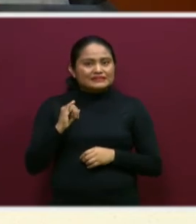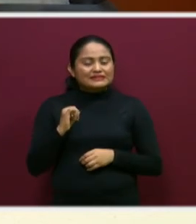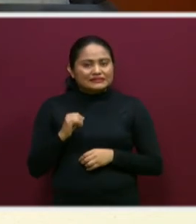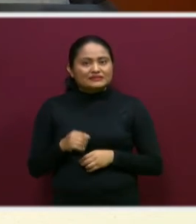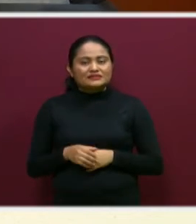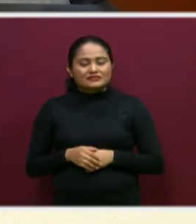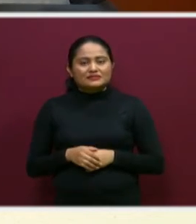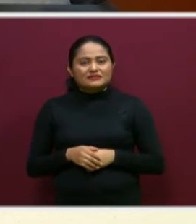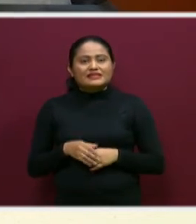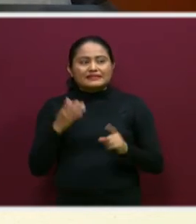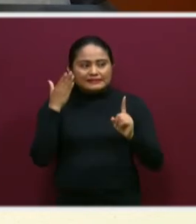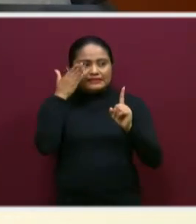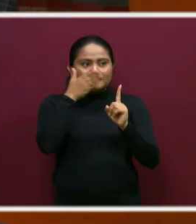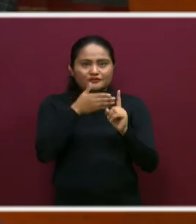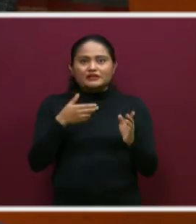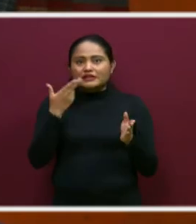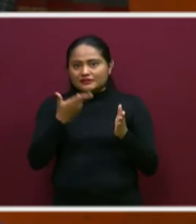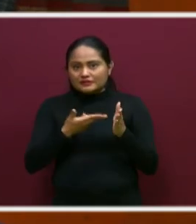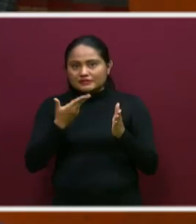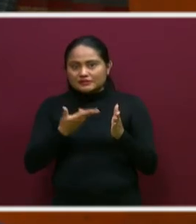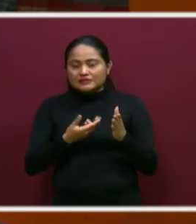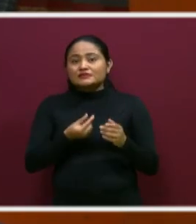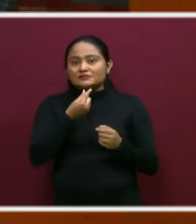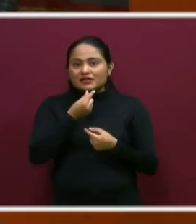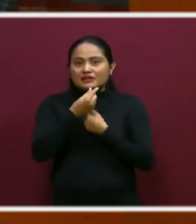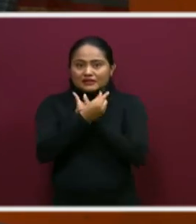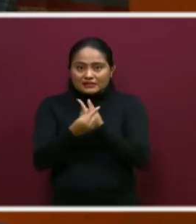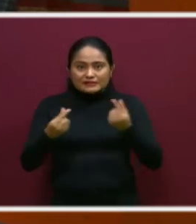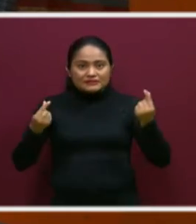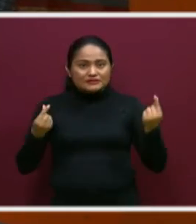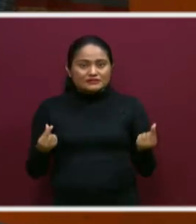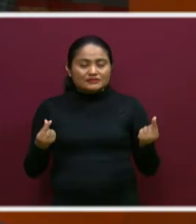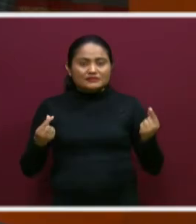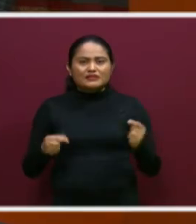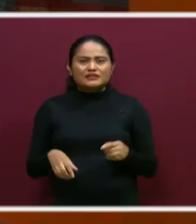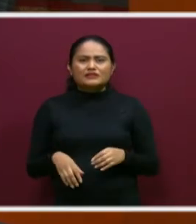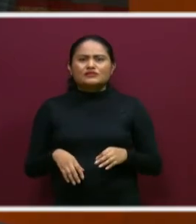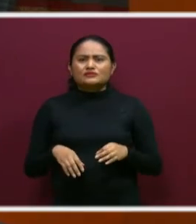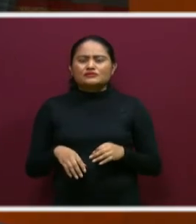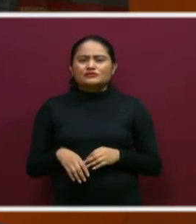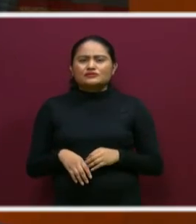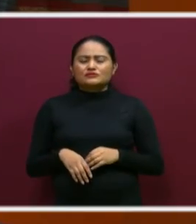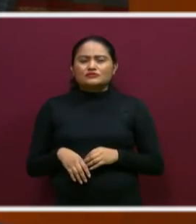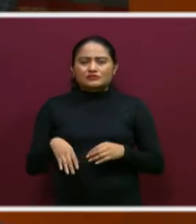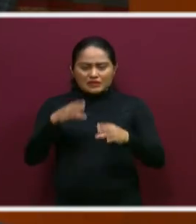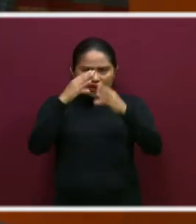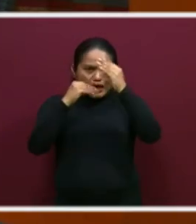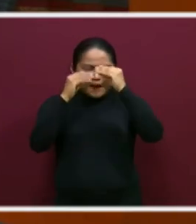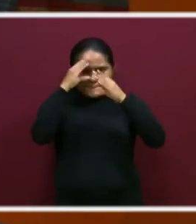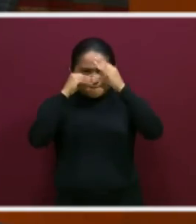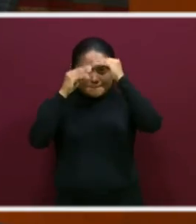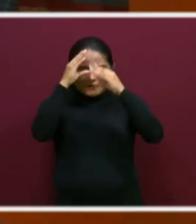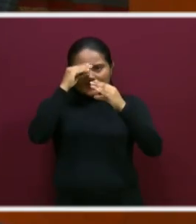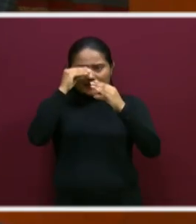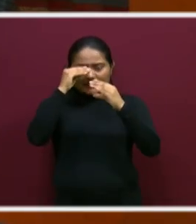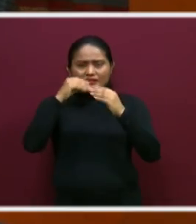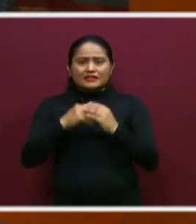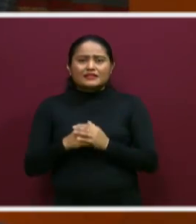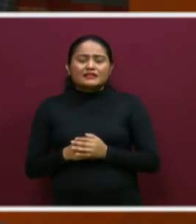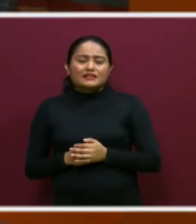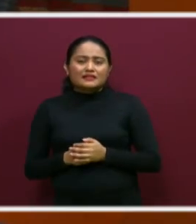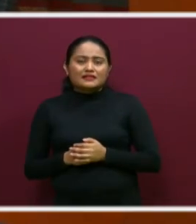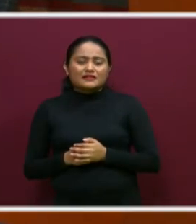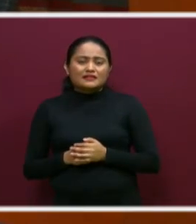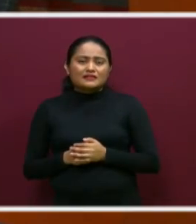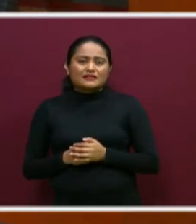para que desde muy pequeños puedan tener formación o darles habilidades o conocimientos a lo mejor